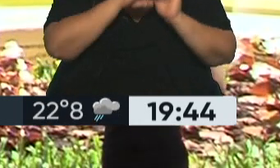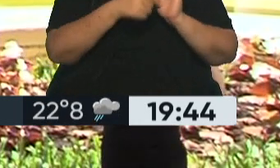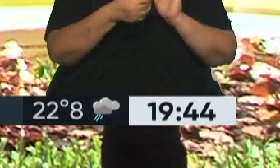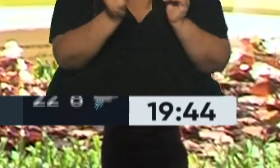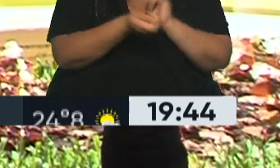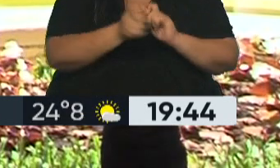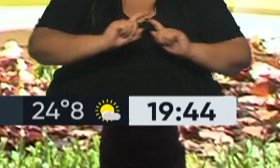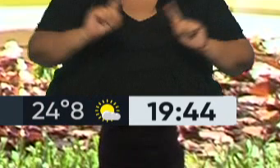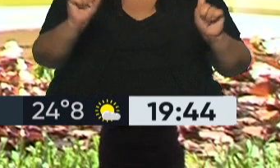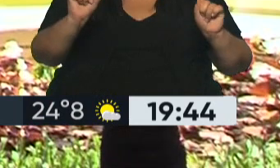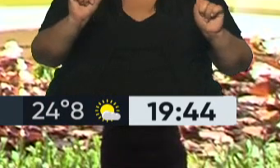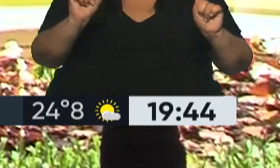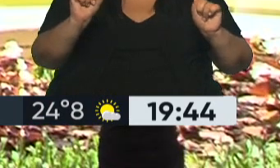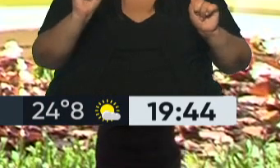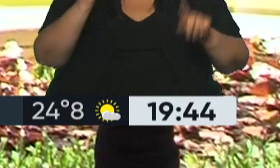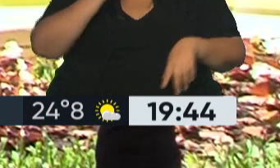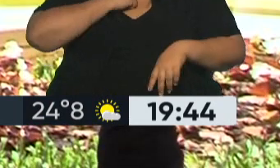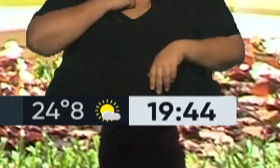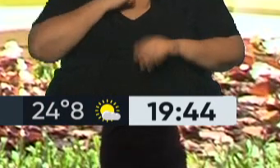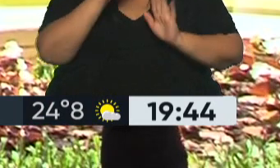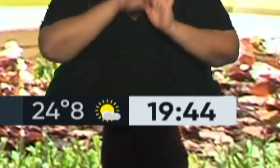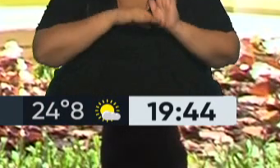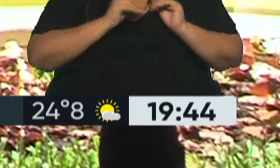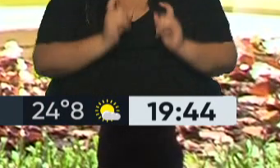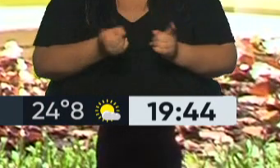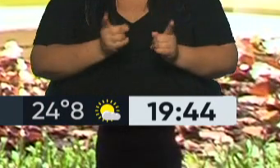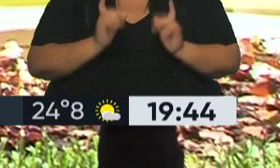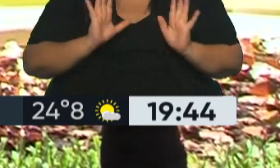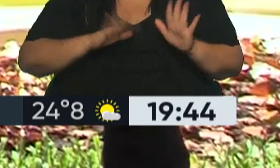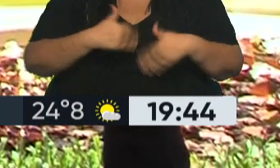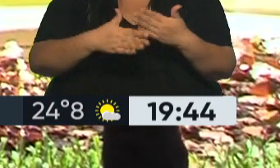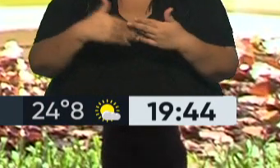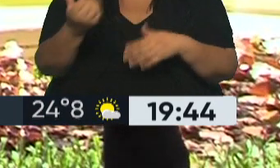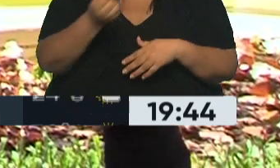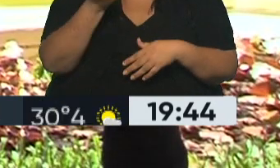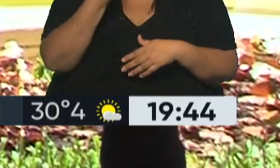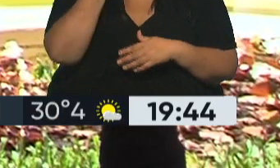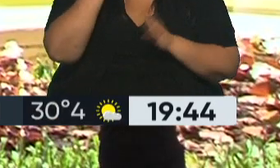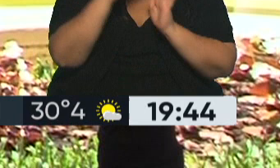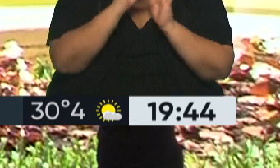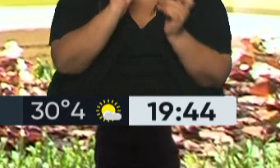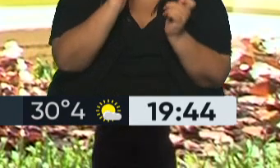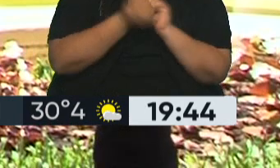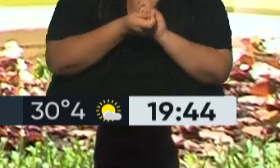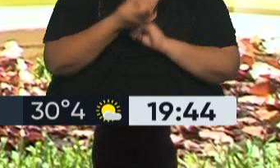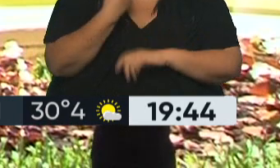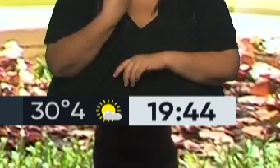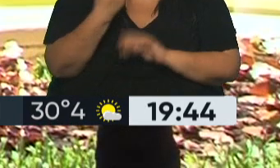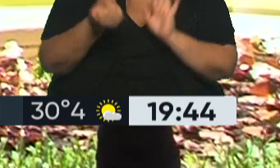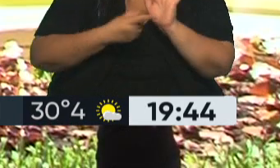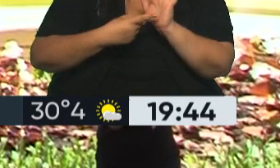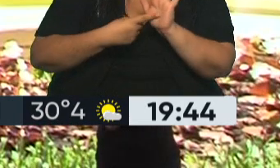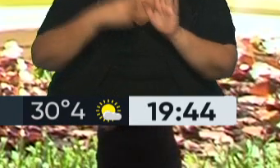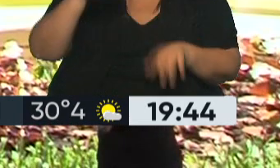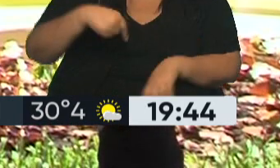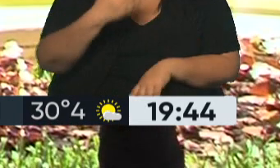ninguna de las disposiciones sobre custodia que poseen los exmandatarios y agrega la única modificación normativa realizado por un decreto que firmó